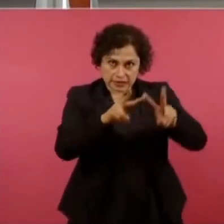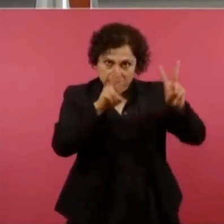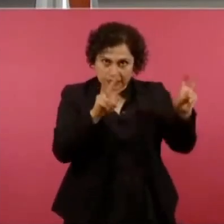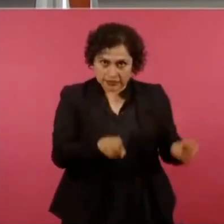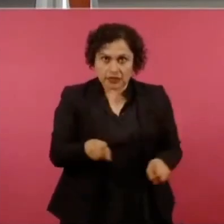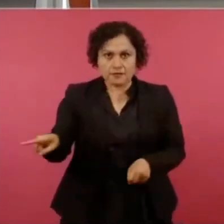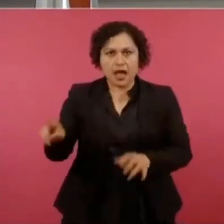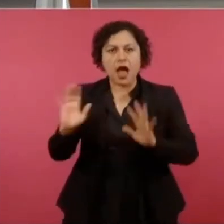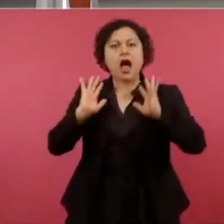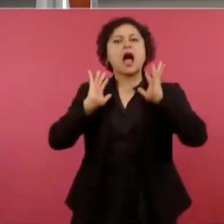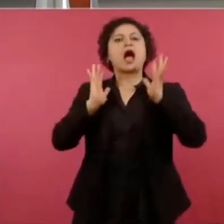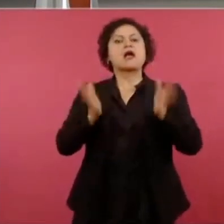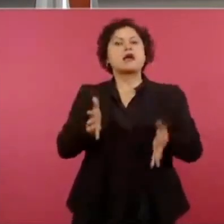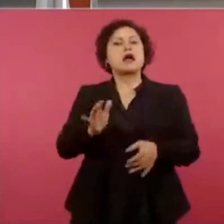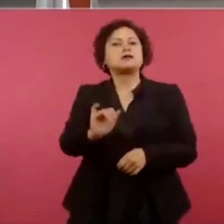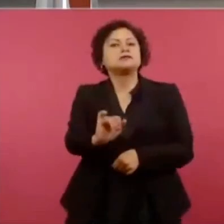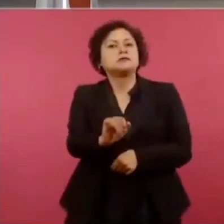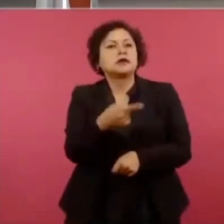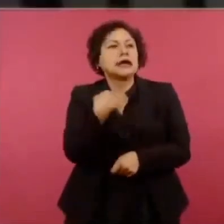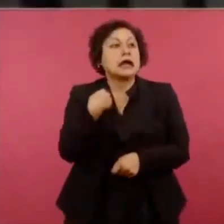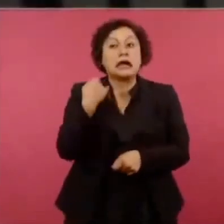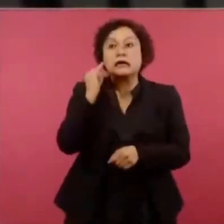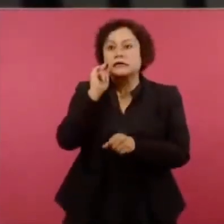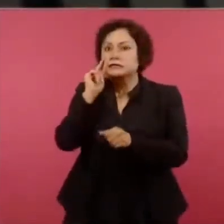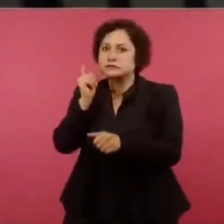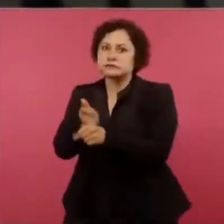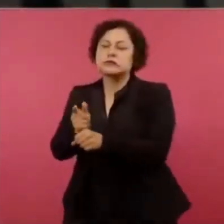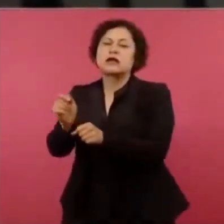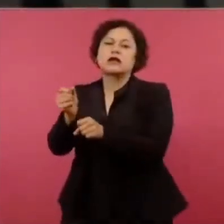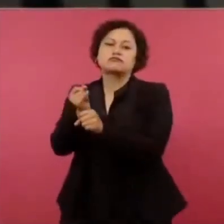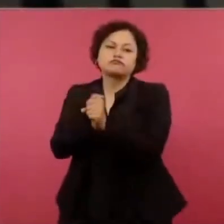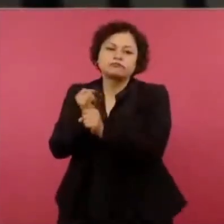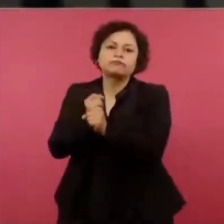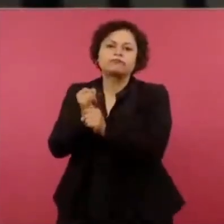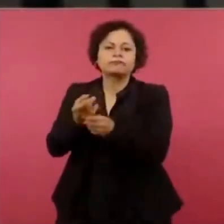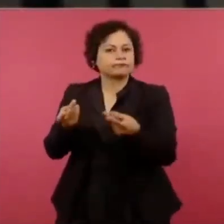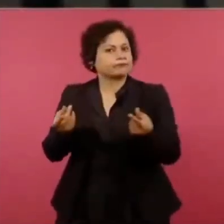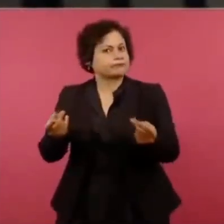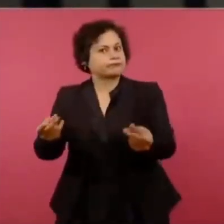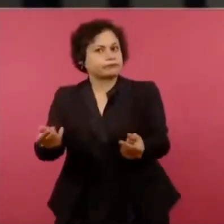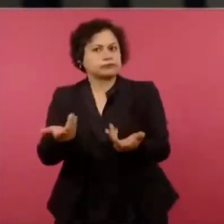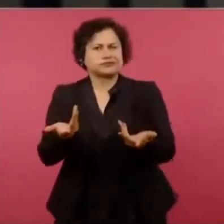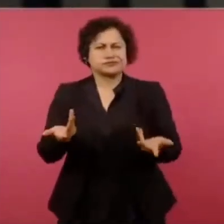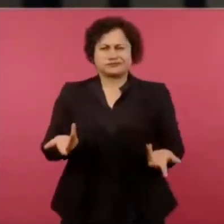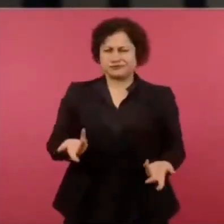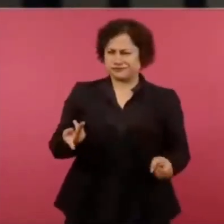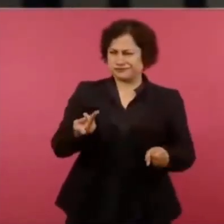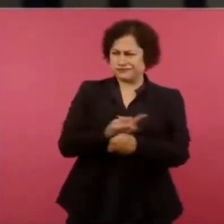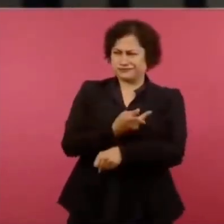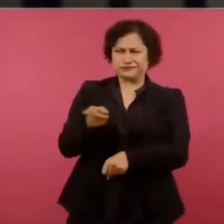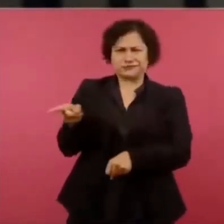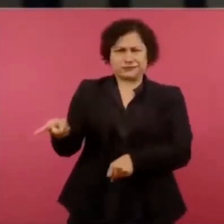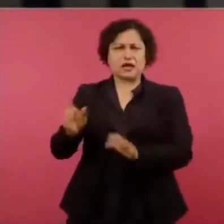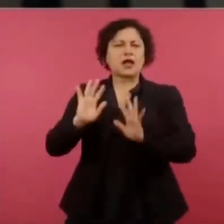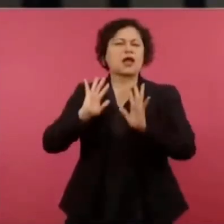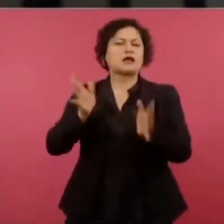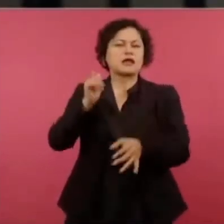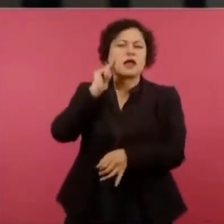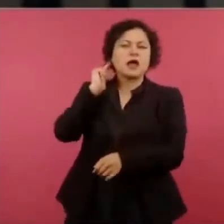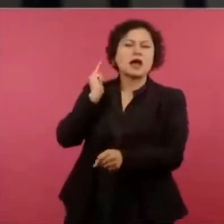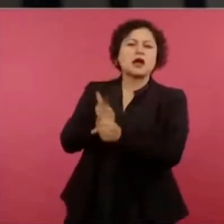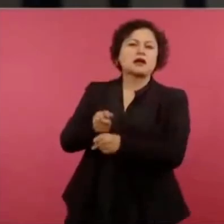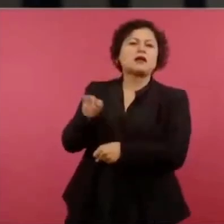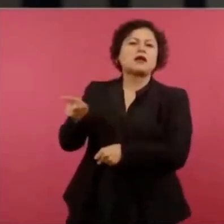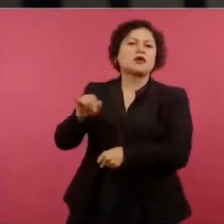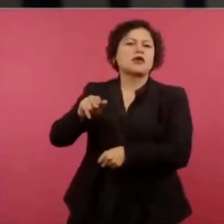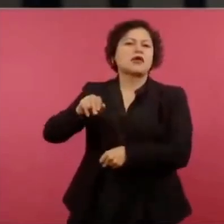una institución que no ve pues por estos principios del Estado mexicano, que es velar por las mayorías, velar por los más vulnerables.